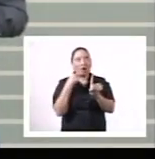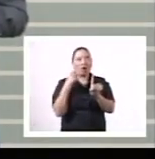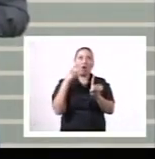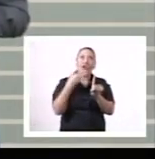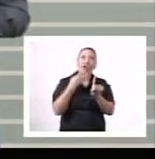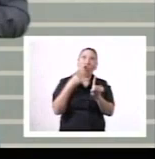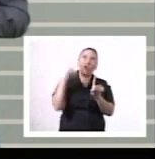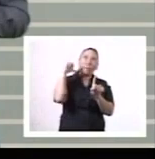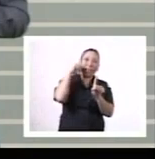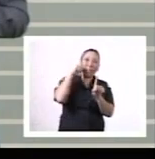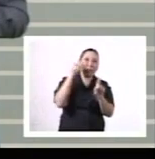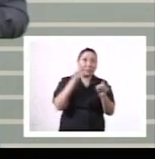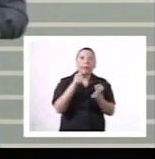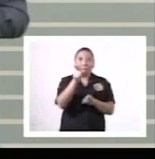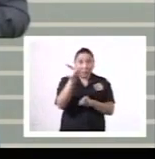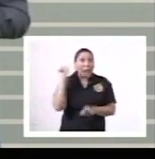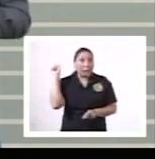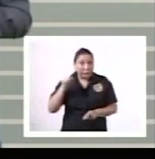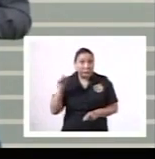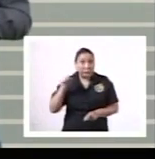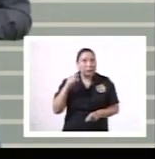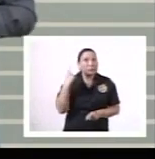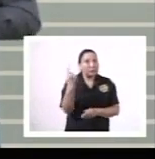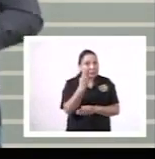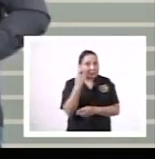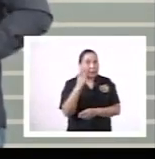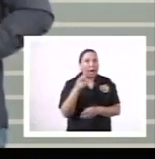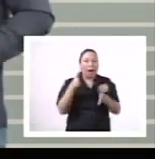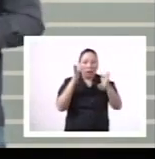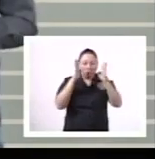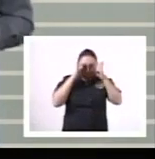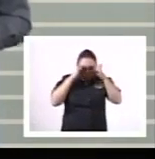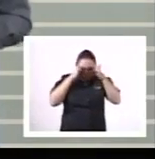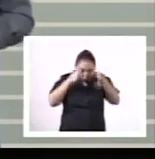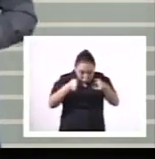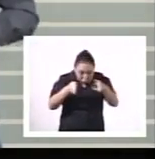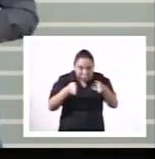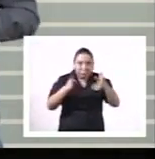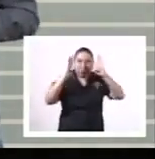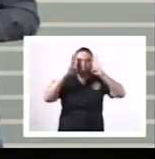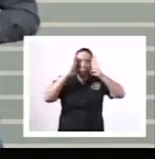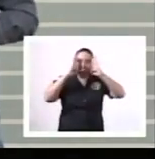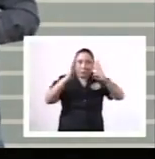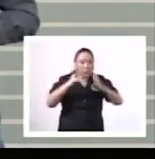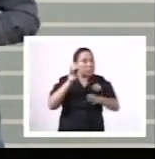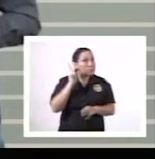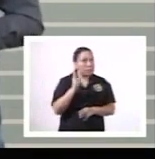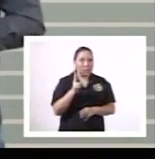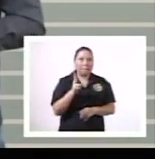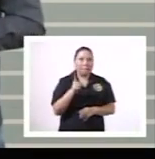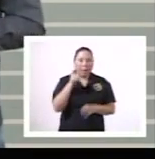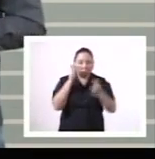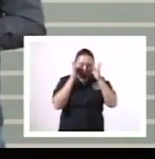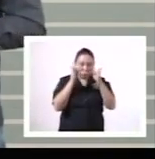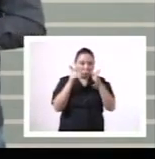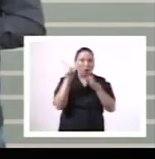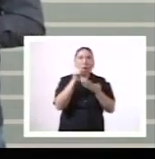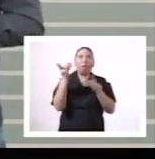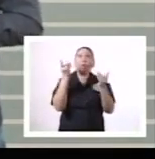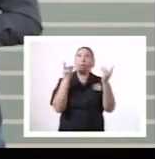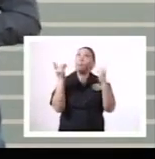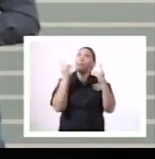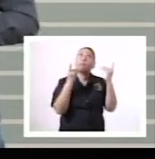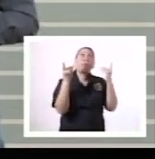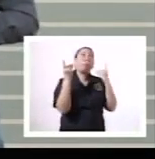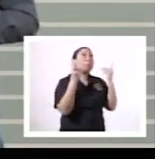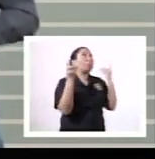concentrados en todo lo que hagamos en el momento presente, porque a veces nos vamos al pasado, nos vamos al futuro, pero no, es estar presentes. Muy bien, chicos,